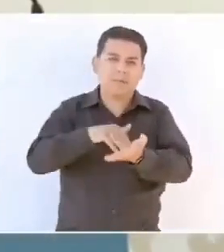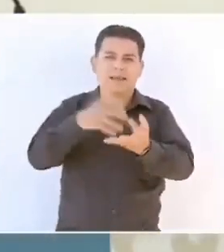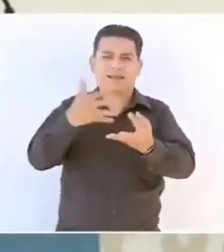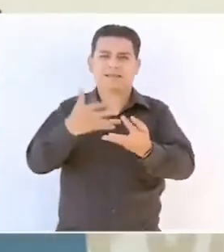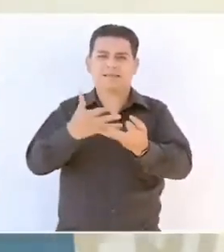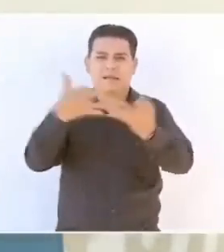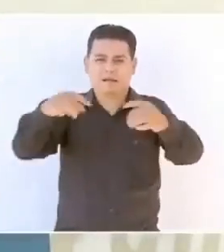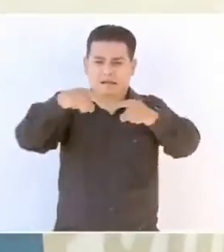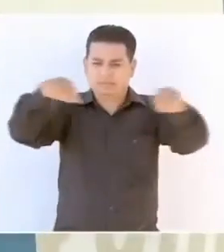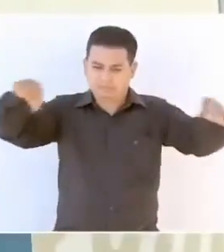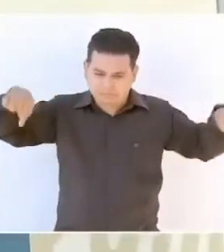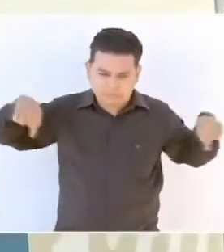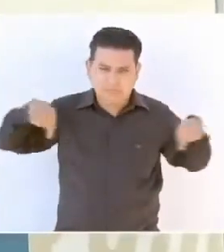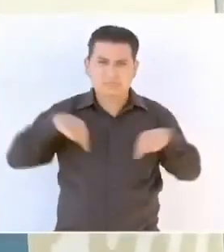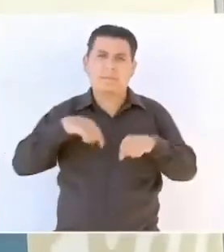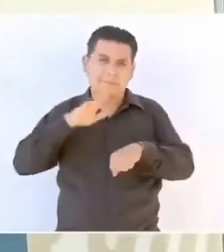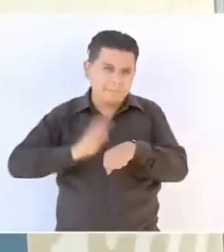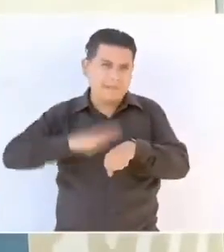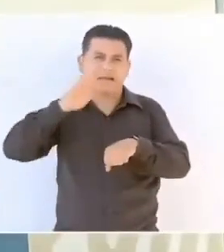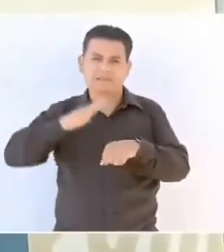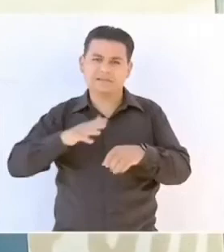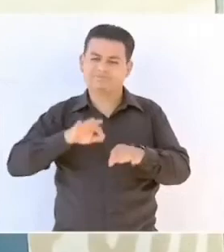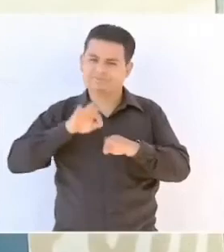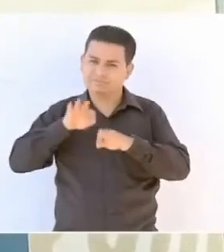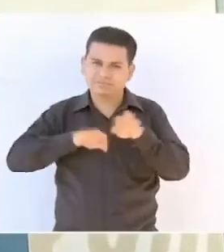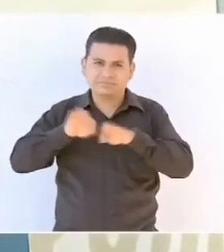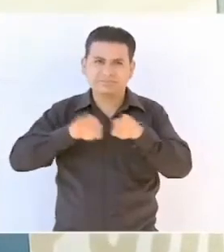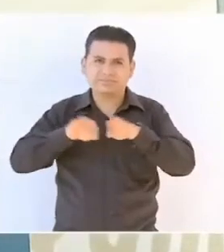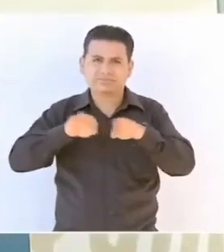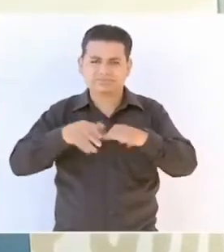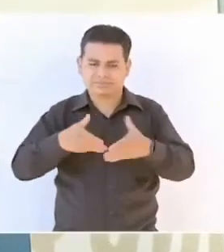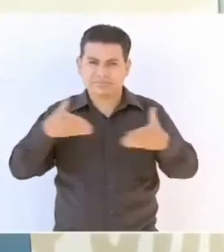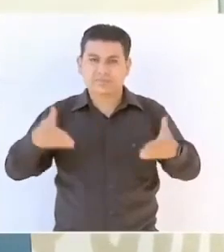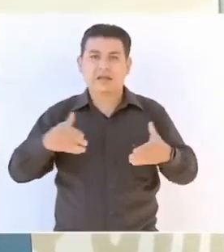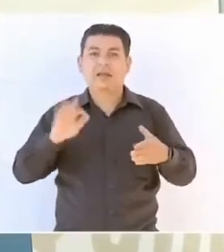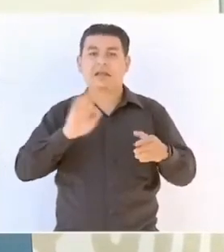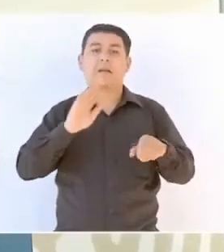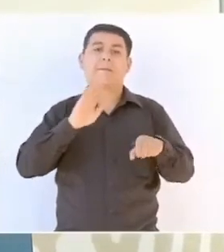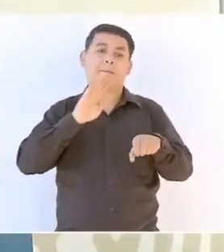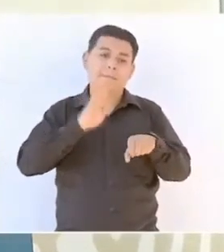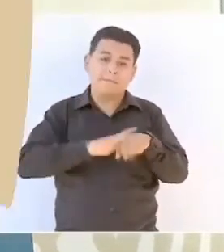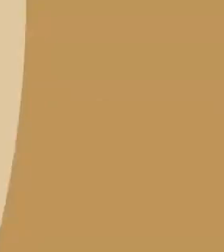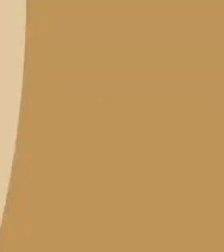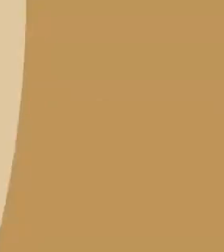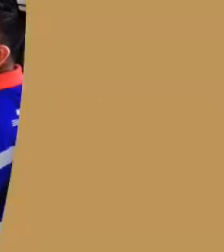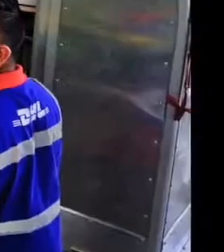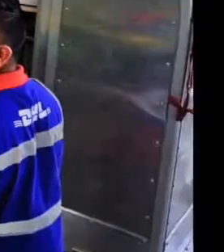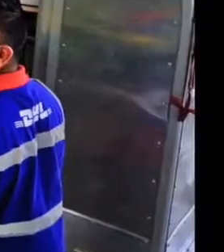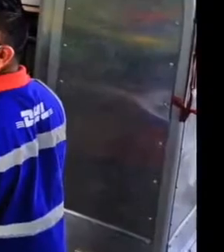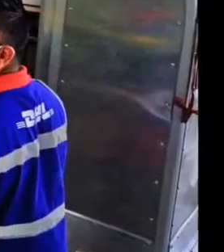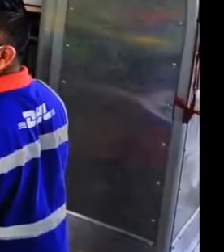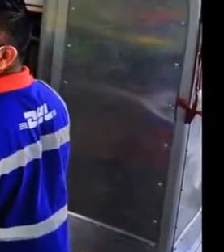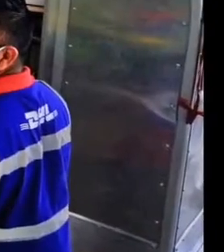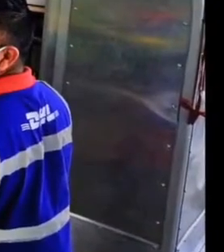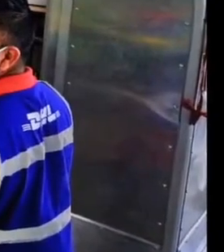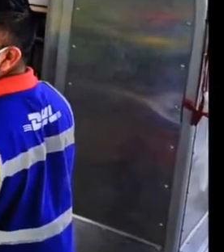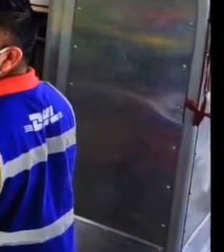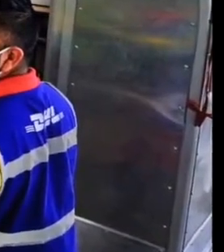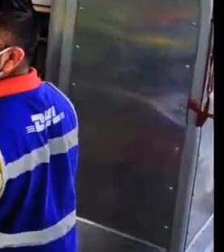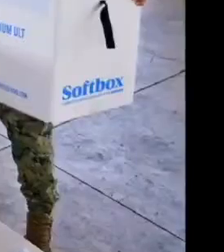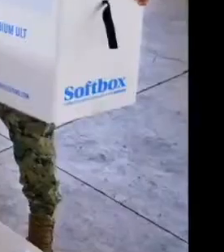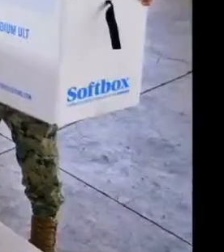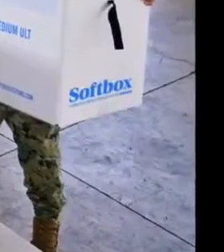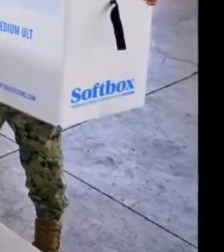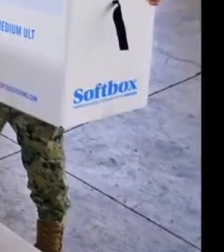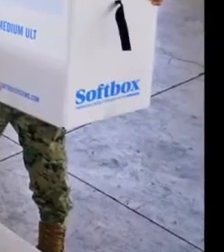hectáreas más y que se incremente a 10,000 sembradores. Este 14 de febrero por